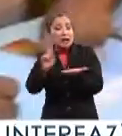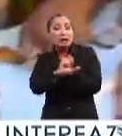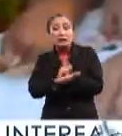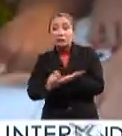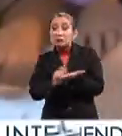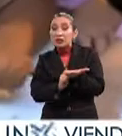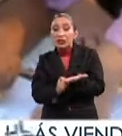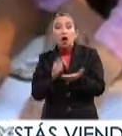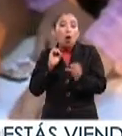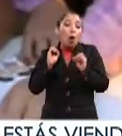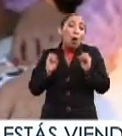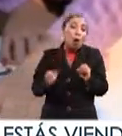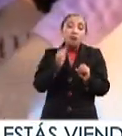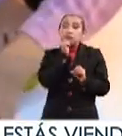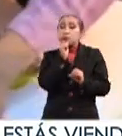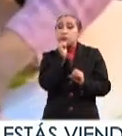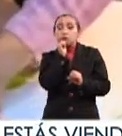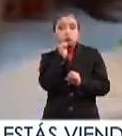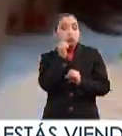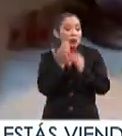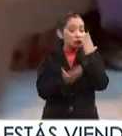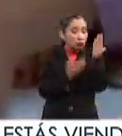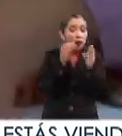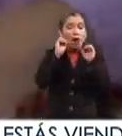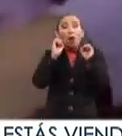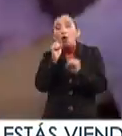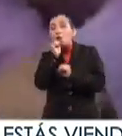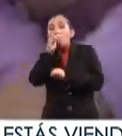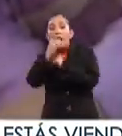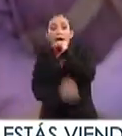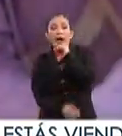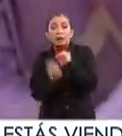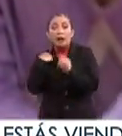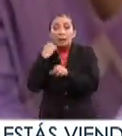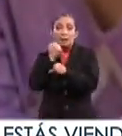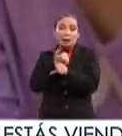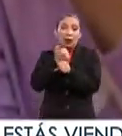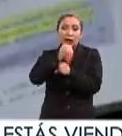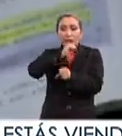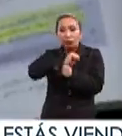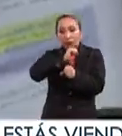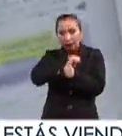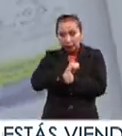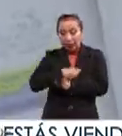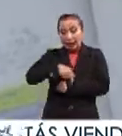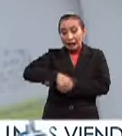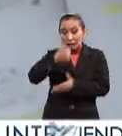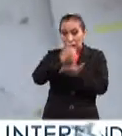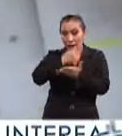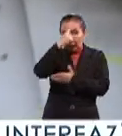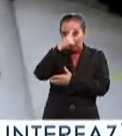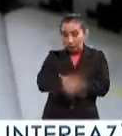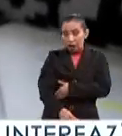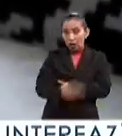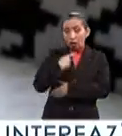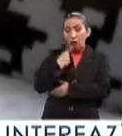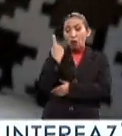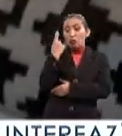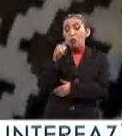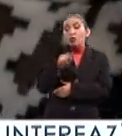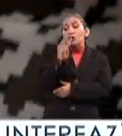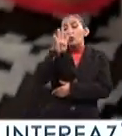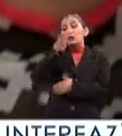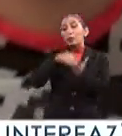escribir y o que no han iniciado o concluido su educación primaria o secundaria. En la Ciudad de México, 1,4